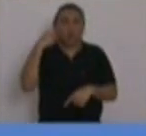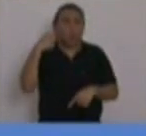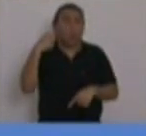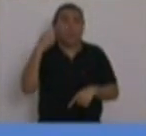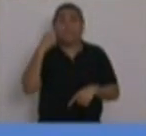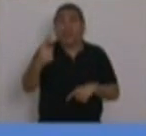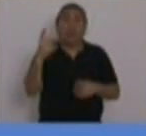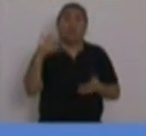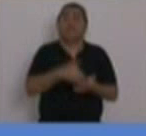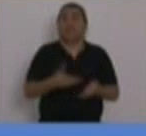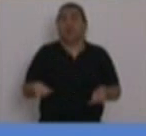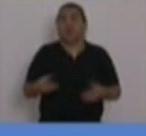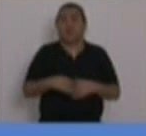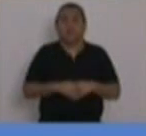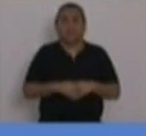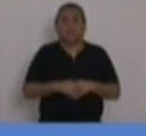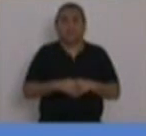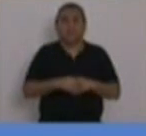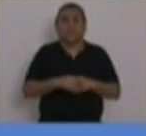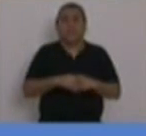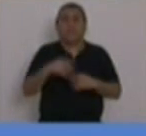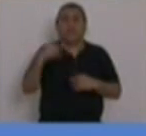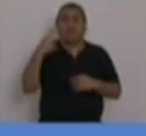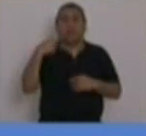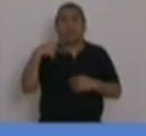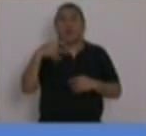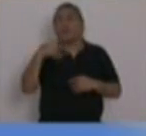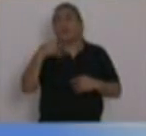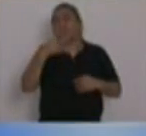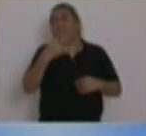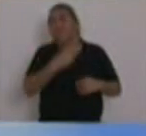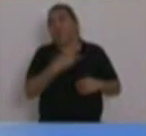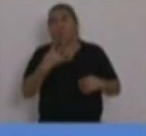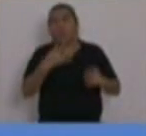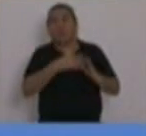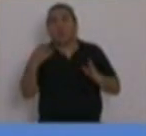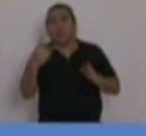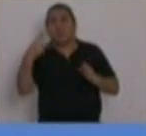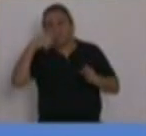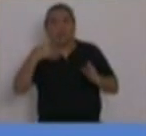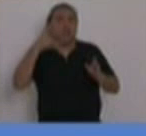recinto. Gracias por recibirnos. Y a su disposición. Muy amable. Muy bien, Ariel.